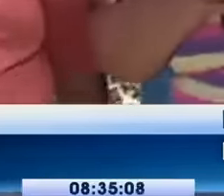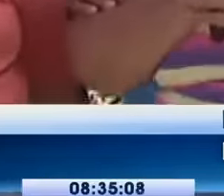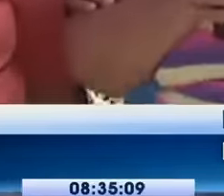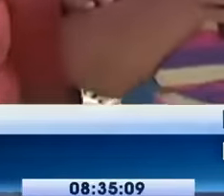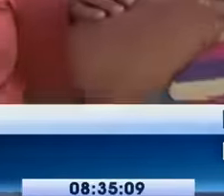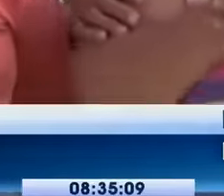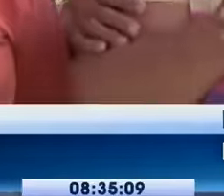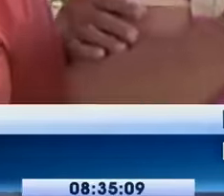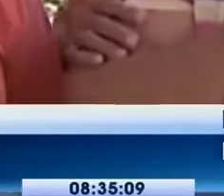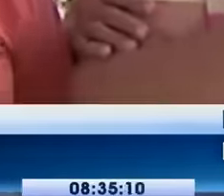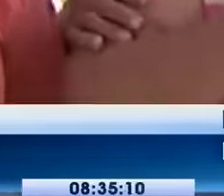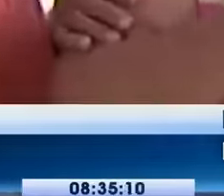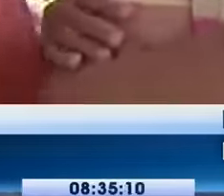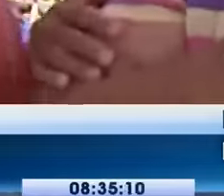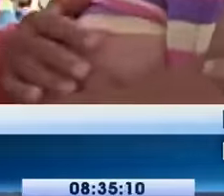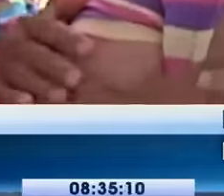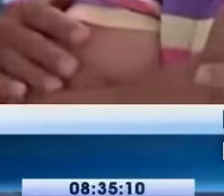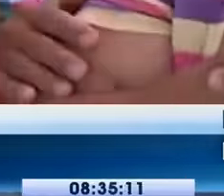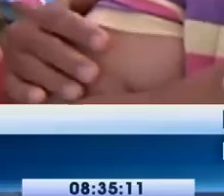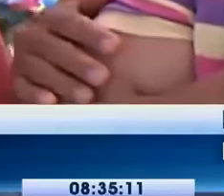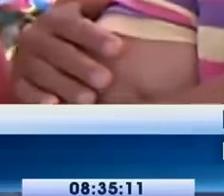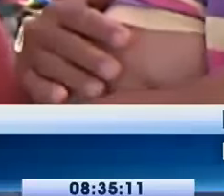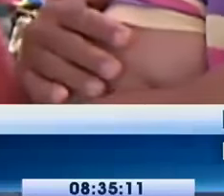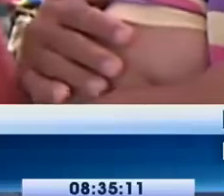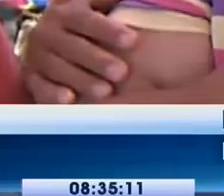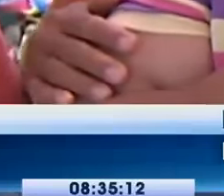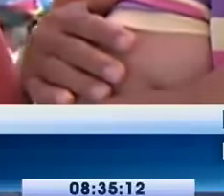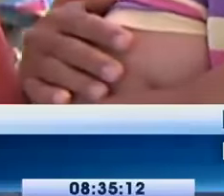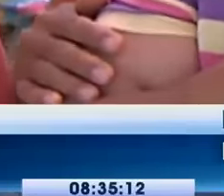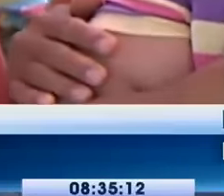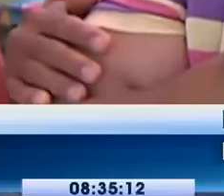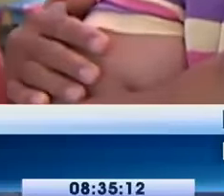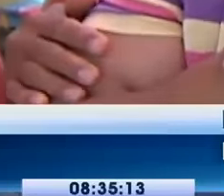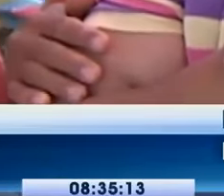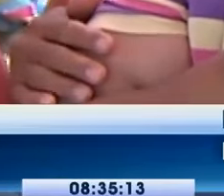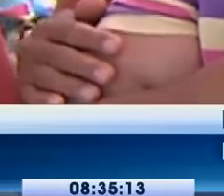de la basura? Va a poder estar un poco más limpia ahora.